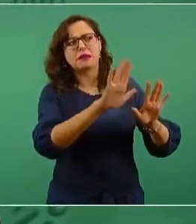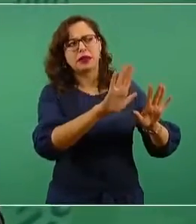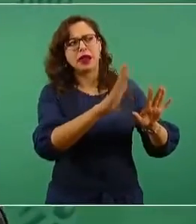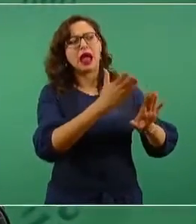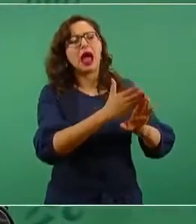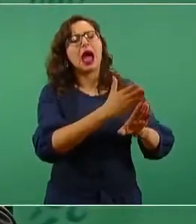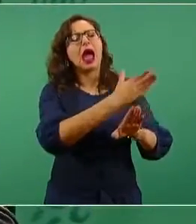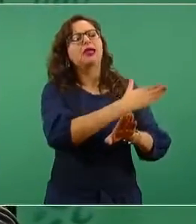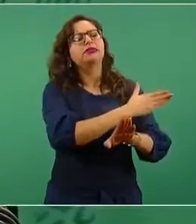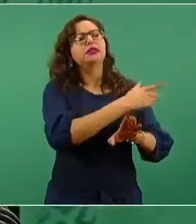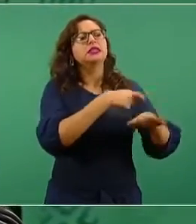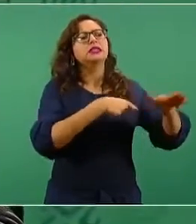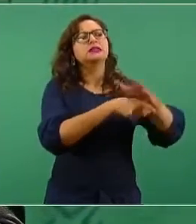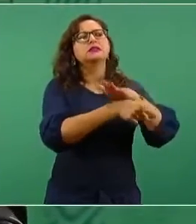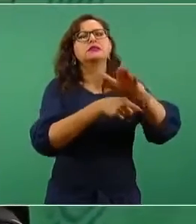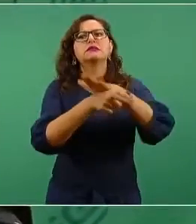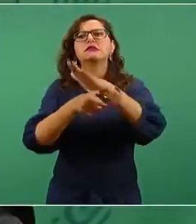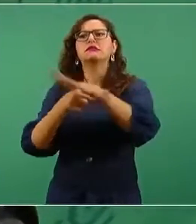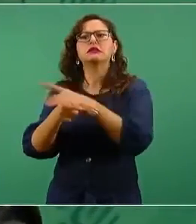eso no se puede.